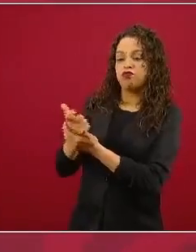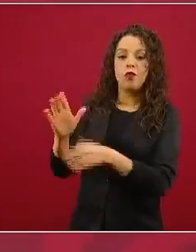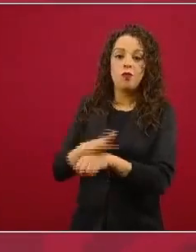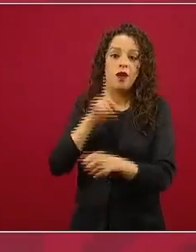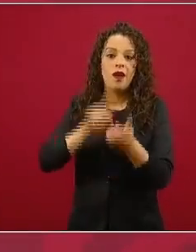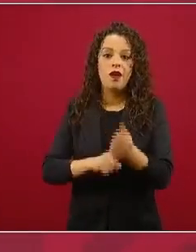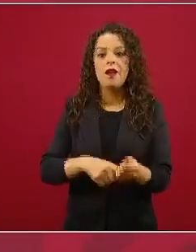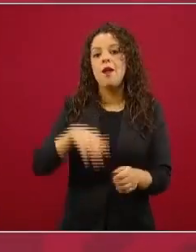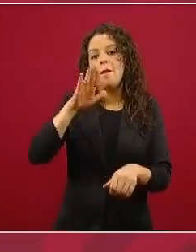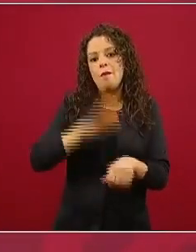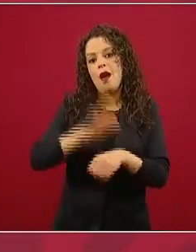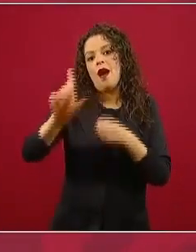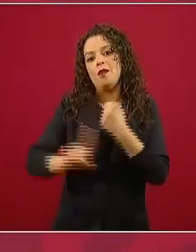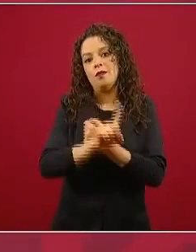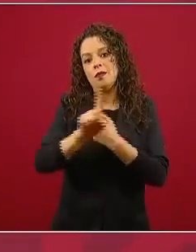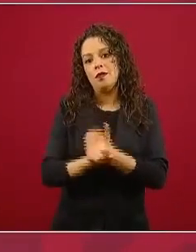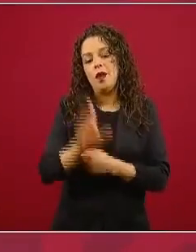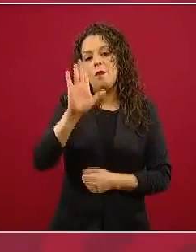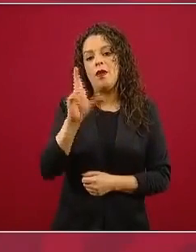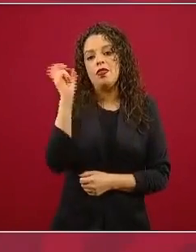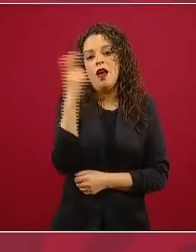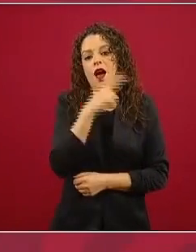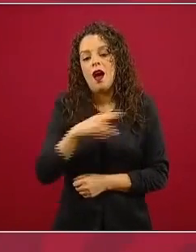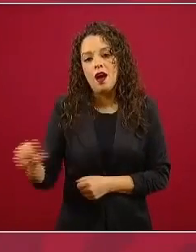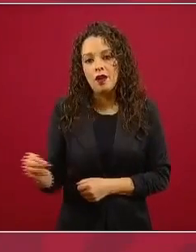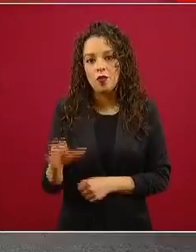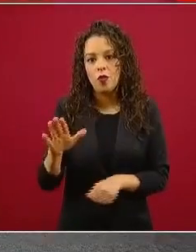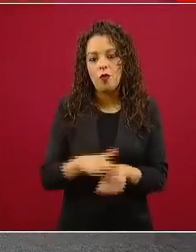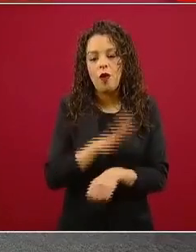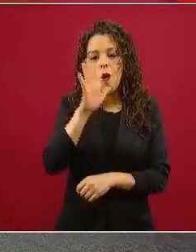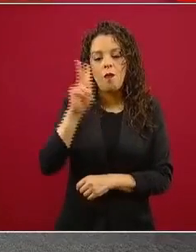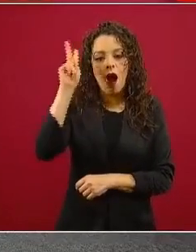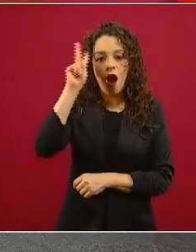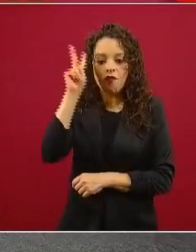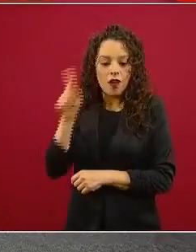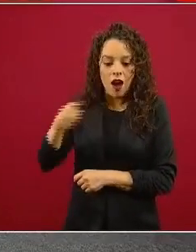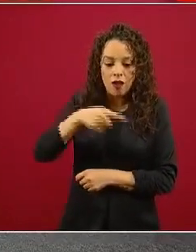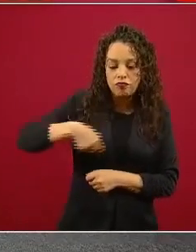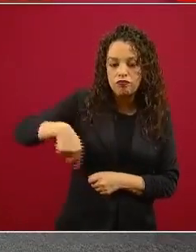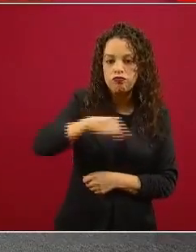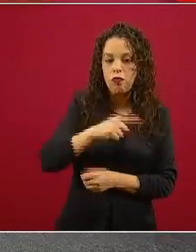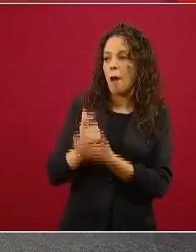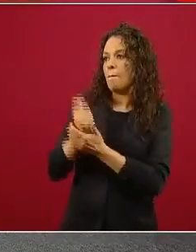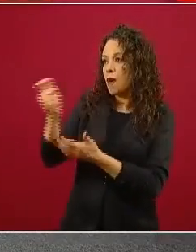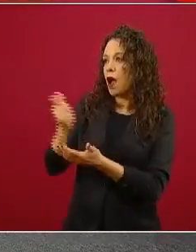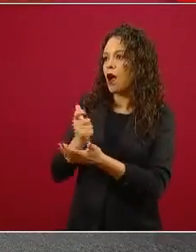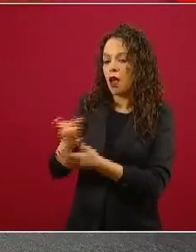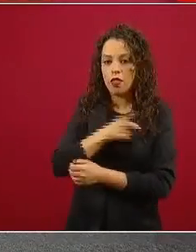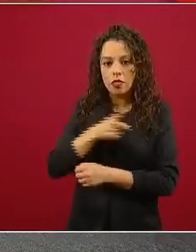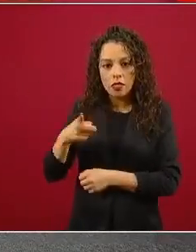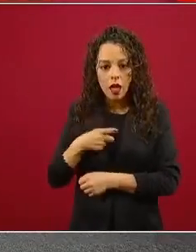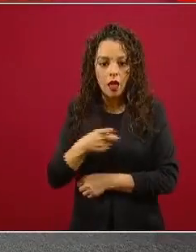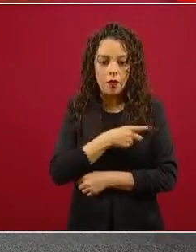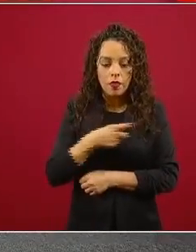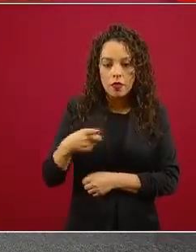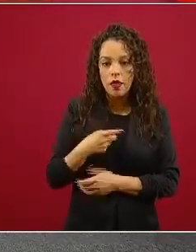porque si no sería un círculo vicioso. Fíjense, si con esta crisis